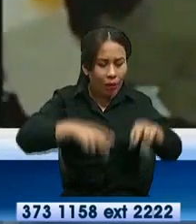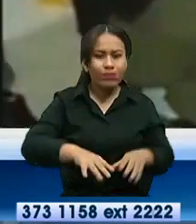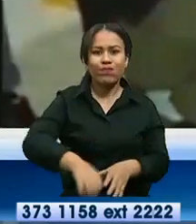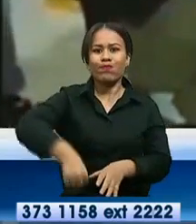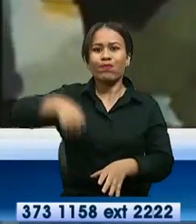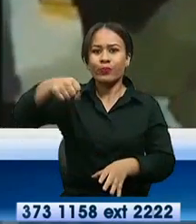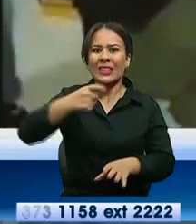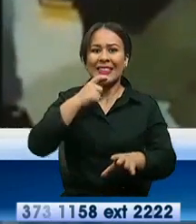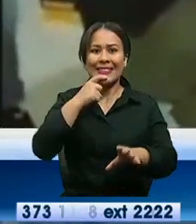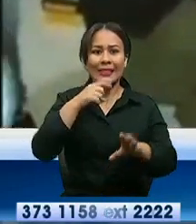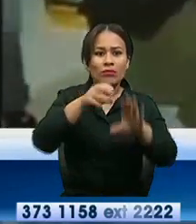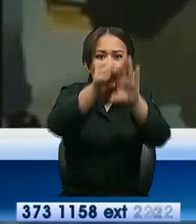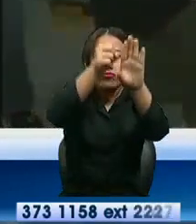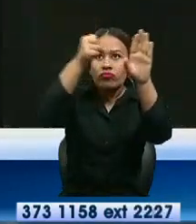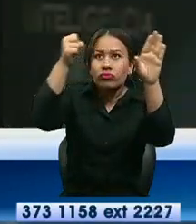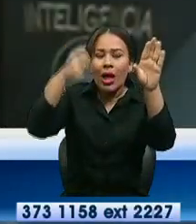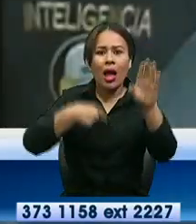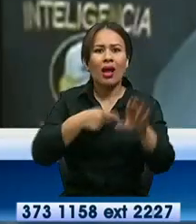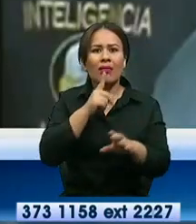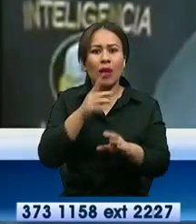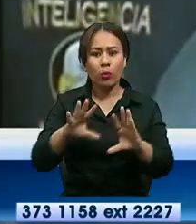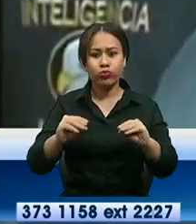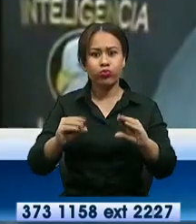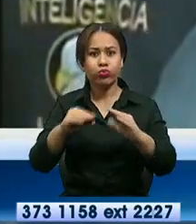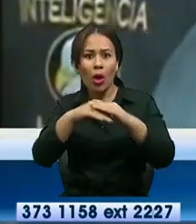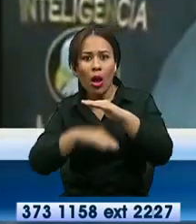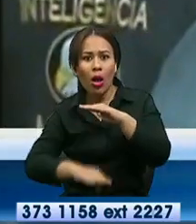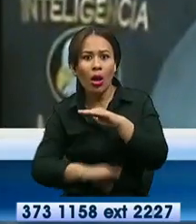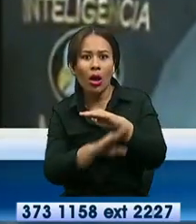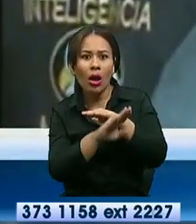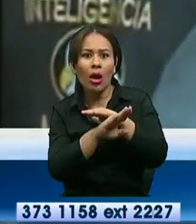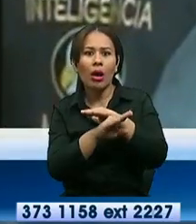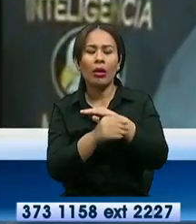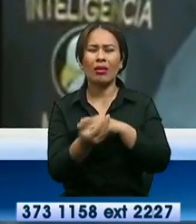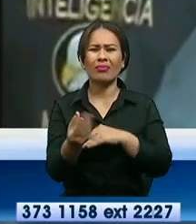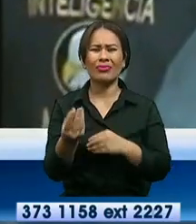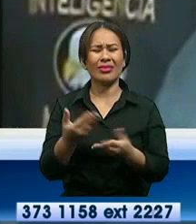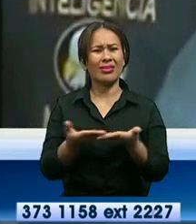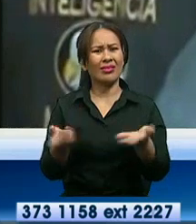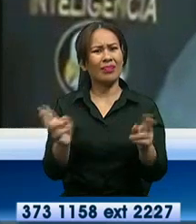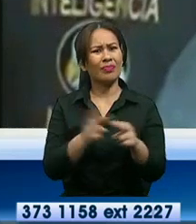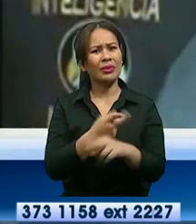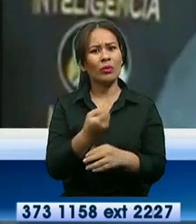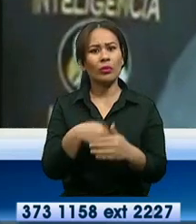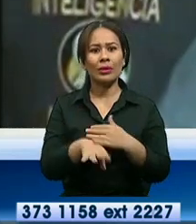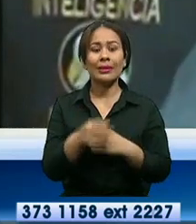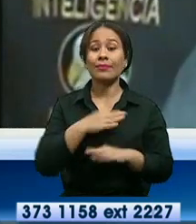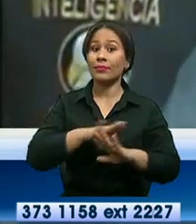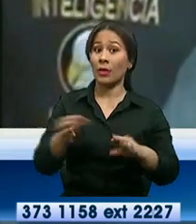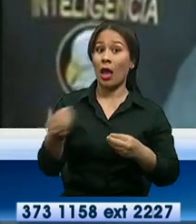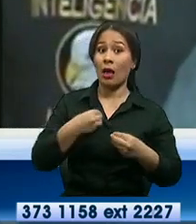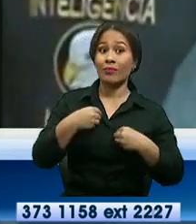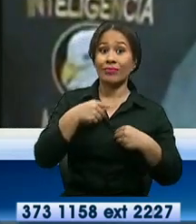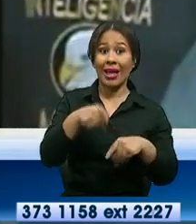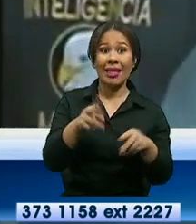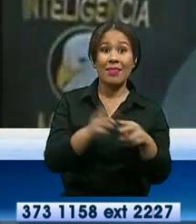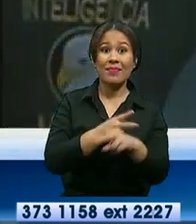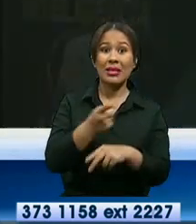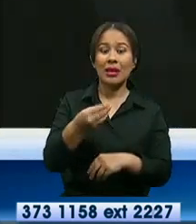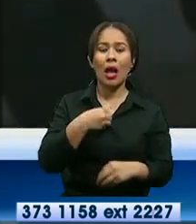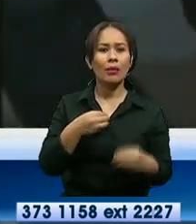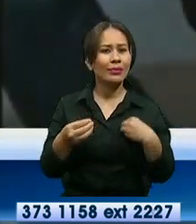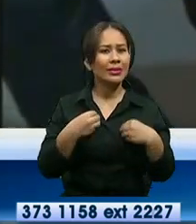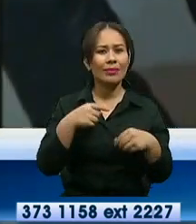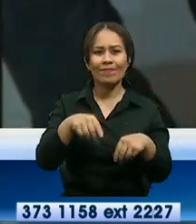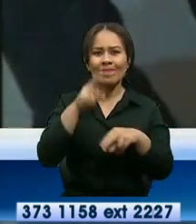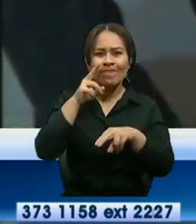el armario, incluso bajo el colchón. Hasta el momento no se ha identificado ningún otro tipo de novedad como estupefaciente, sin embargo se continúa explotando el